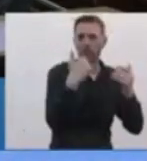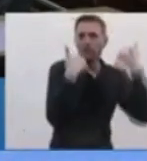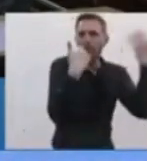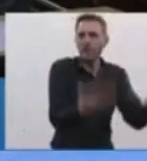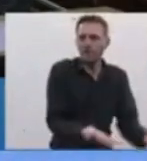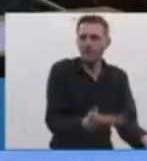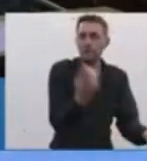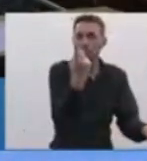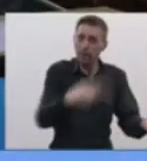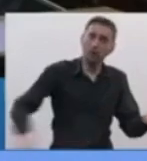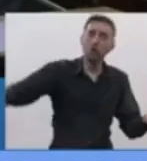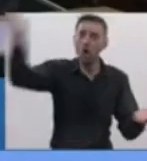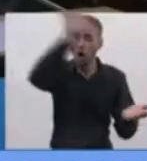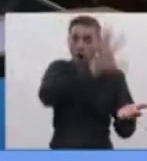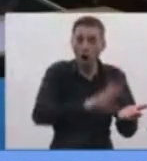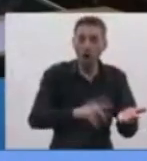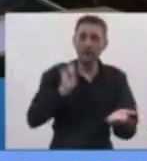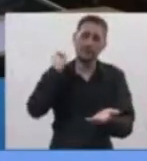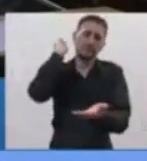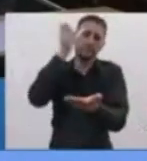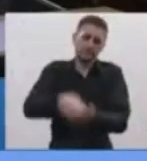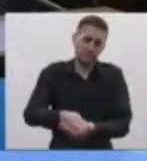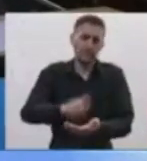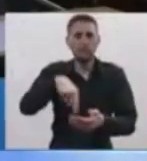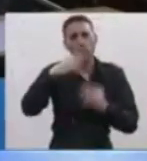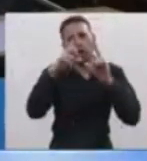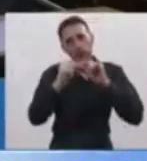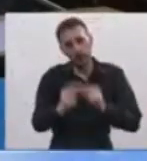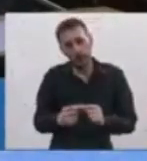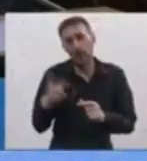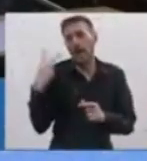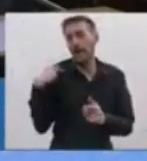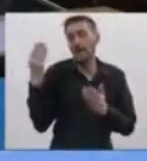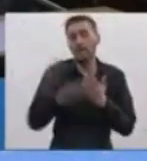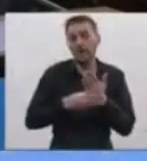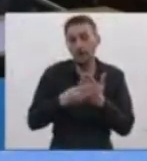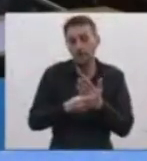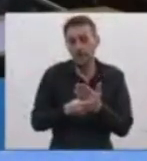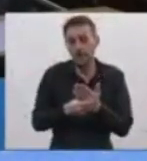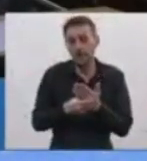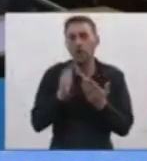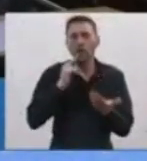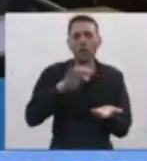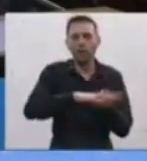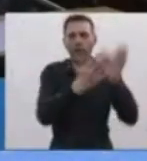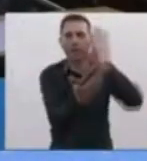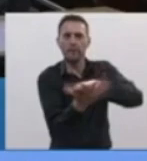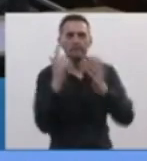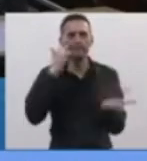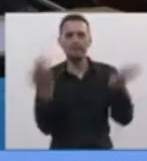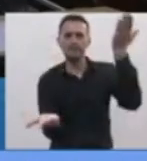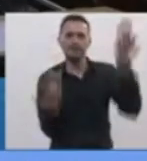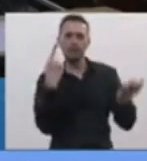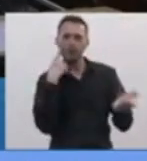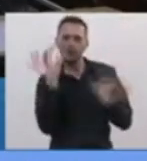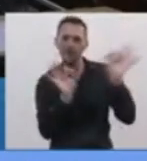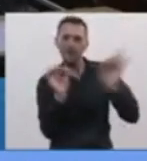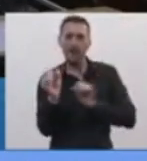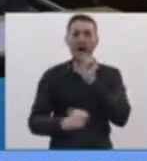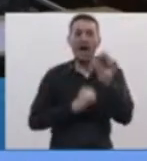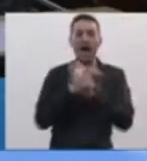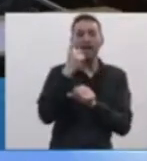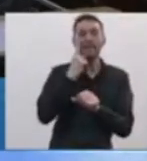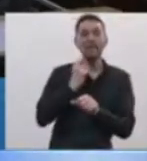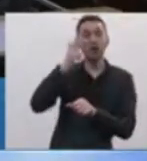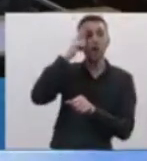van a pagar todas y hay otro artículo que dice que otra vez el jefe de gabinete va a compensar cómo va a compensar bueno miremos cómo estuvo ocurriendo hasta el 9 de noviembre